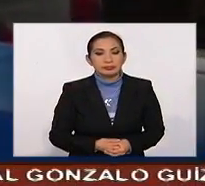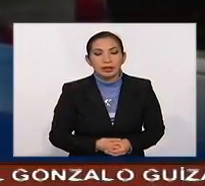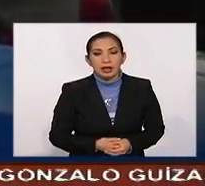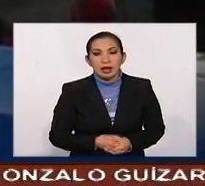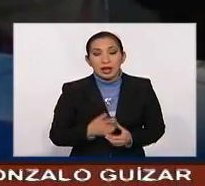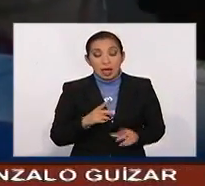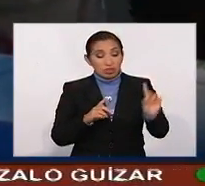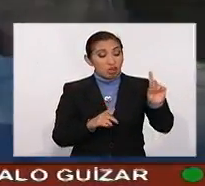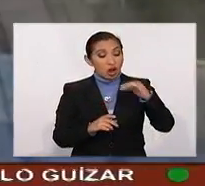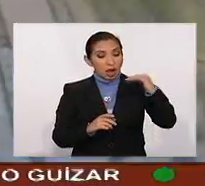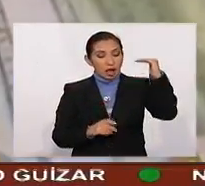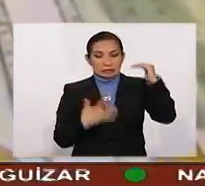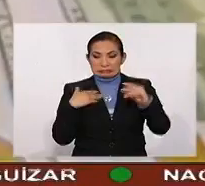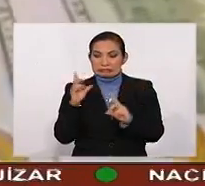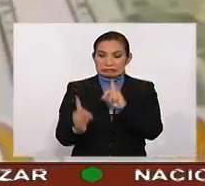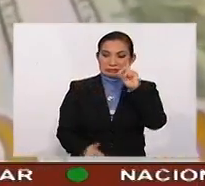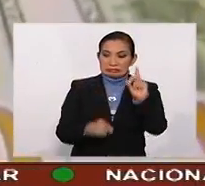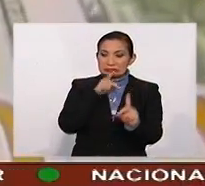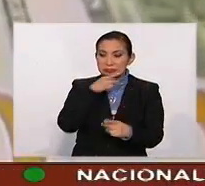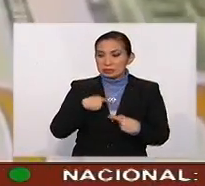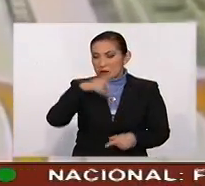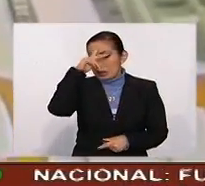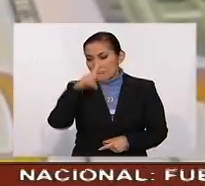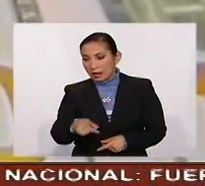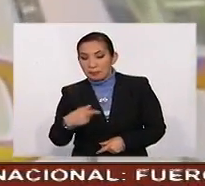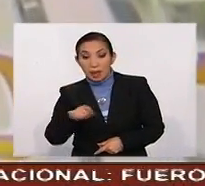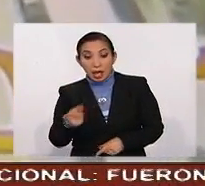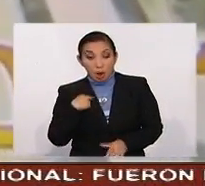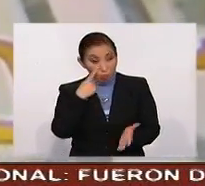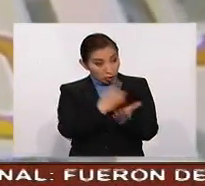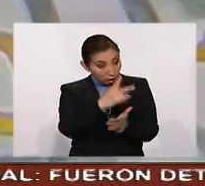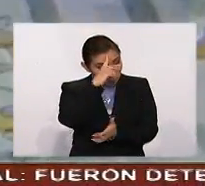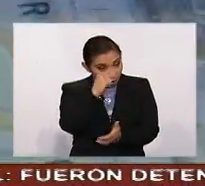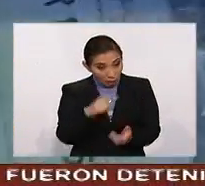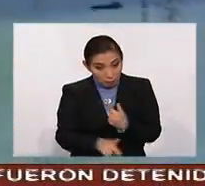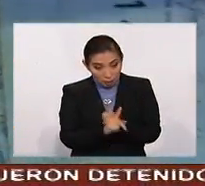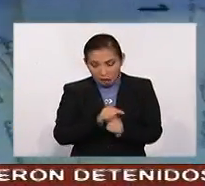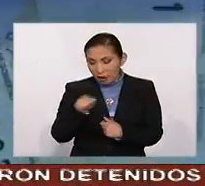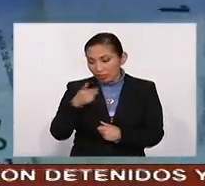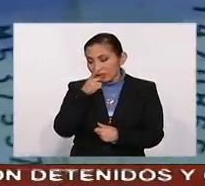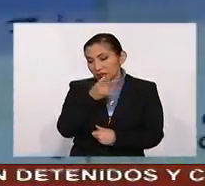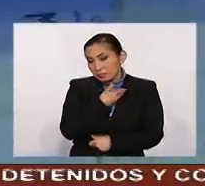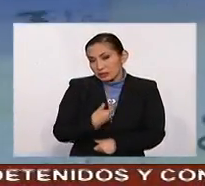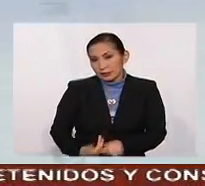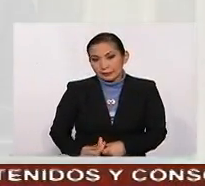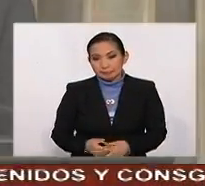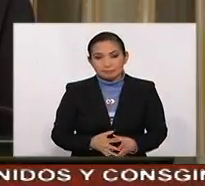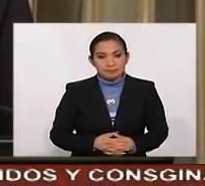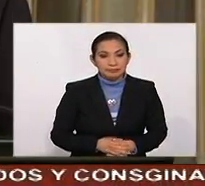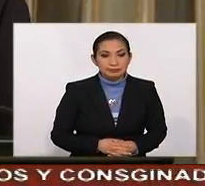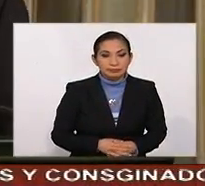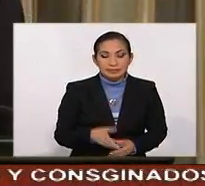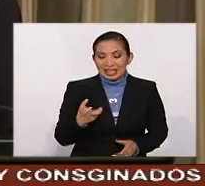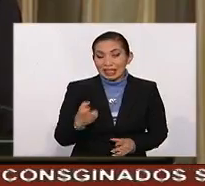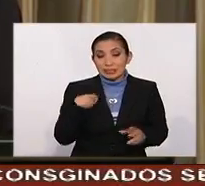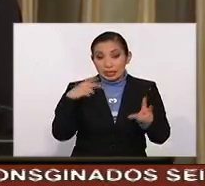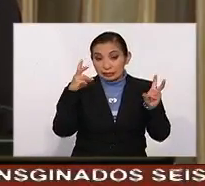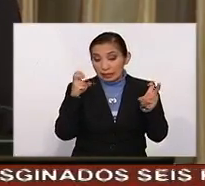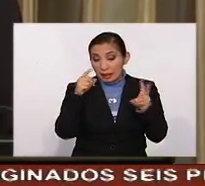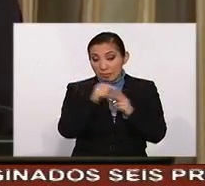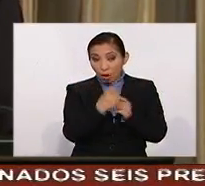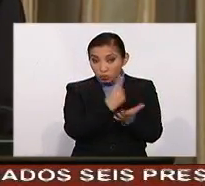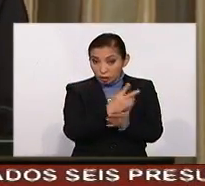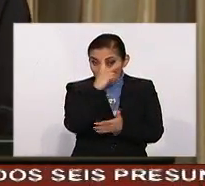La subida del dólar genera inquietud entre los mexicanos, pero no es privativa de nuestro país, afirma el presidente de México. No es un tema privativo de